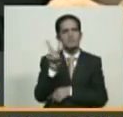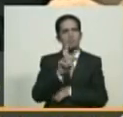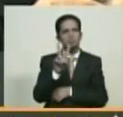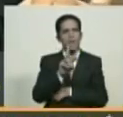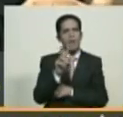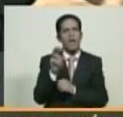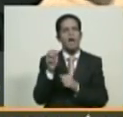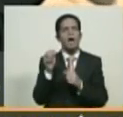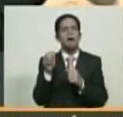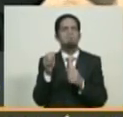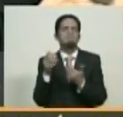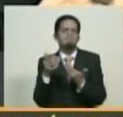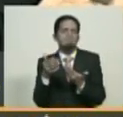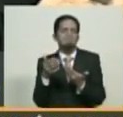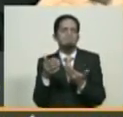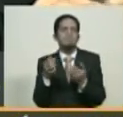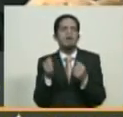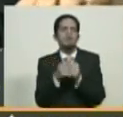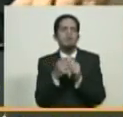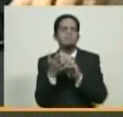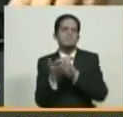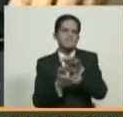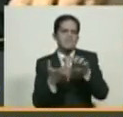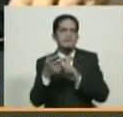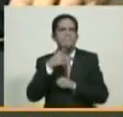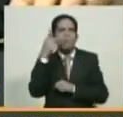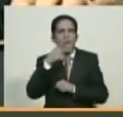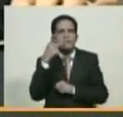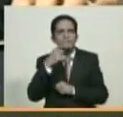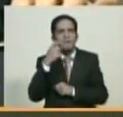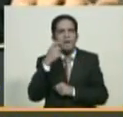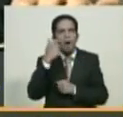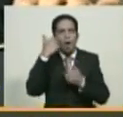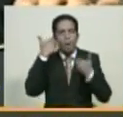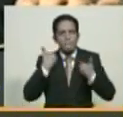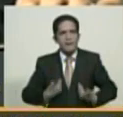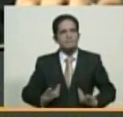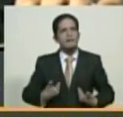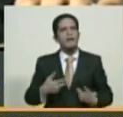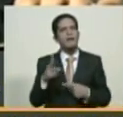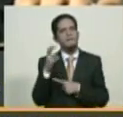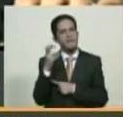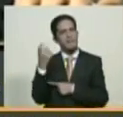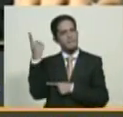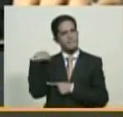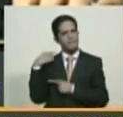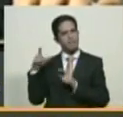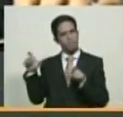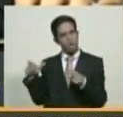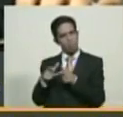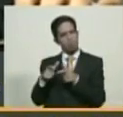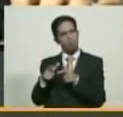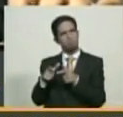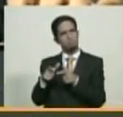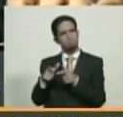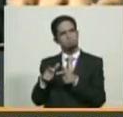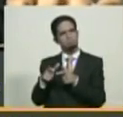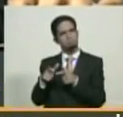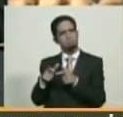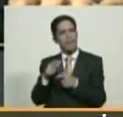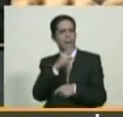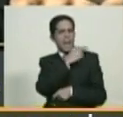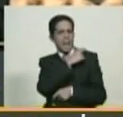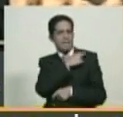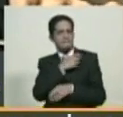que ha considerado una crisis política y humanitaria. El viernes pasado se reunió el jefe del gobierno